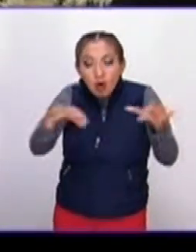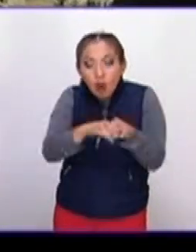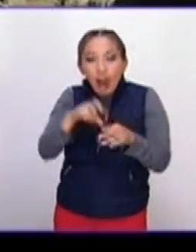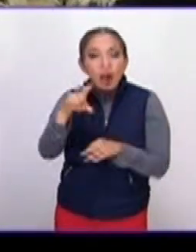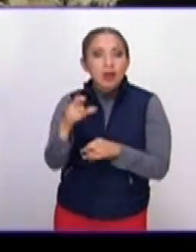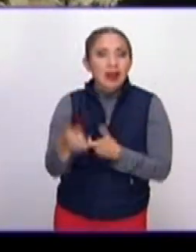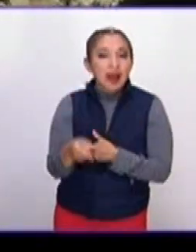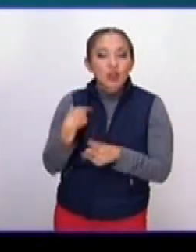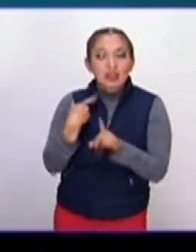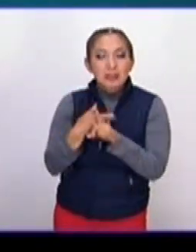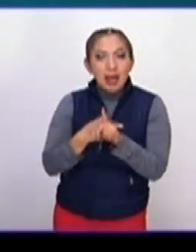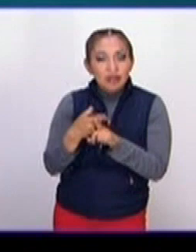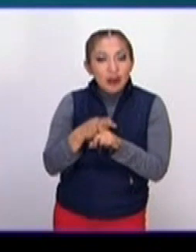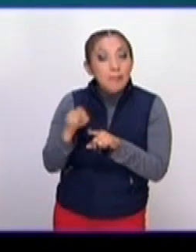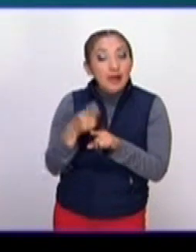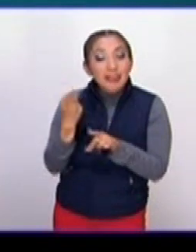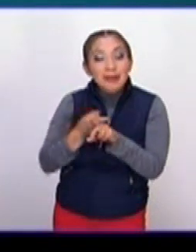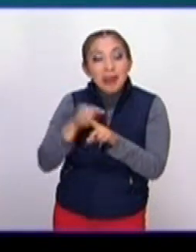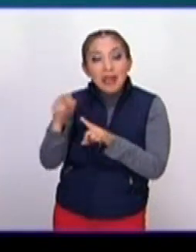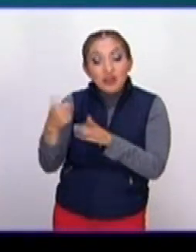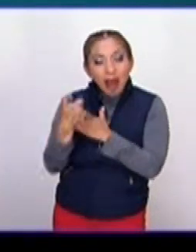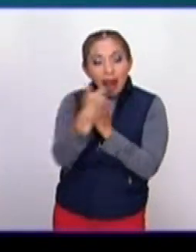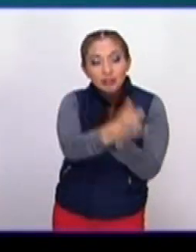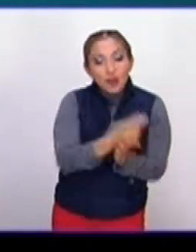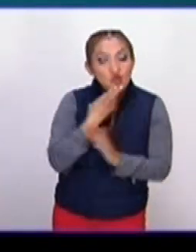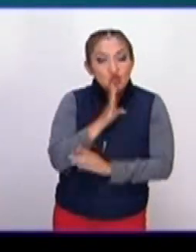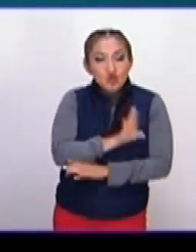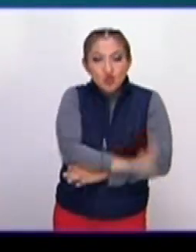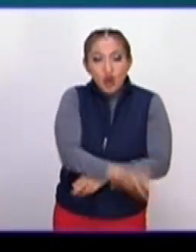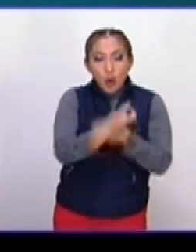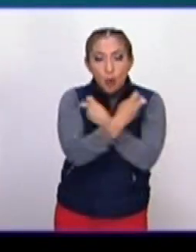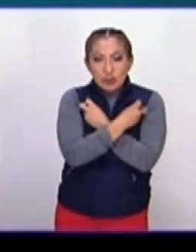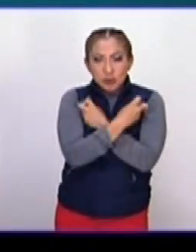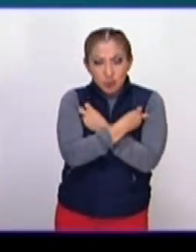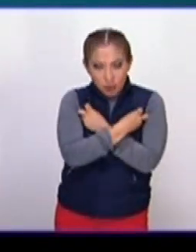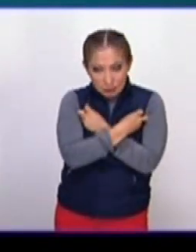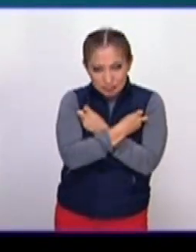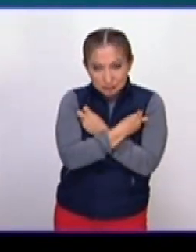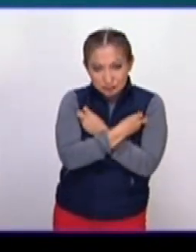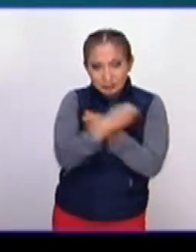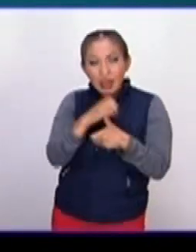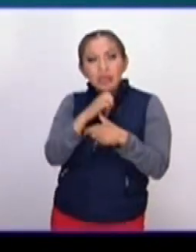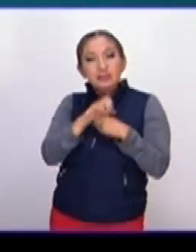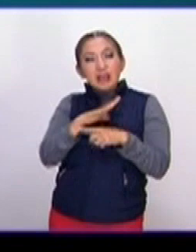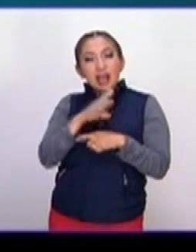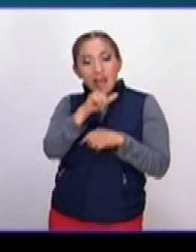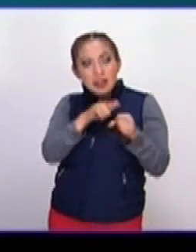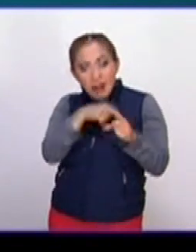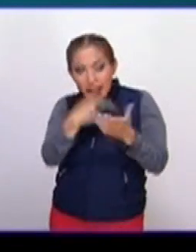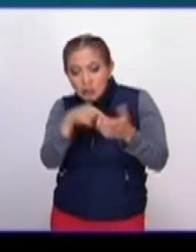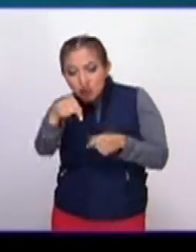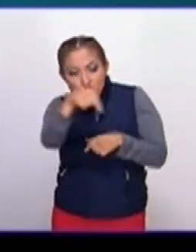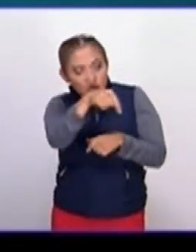agua, con la temperatura, porque la temperatura va a ayudar a la preservación de ese resto óseo, ¿no? Y también si hay fauna.